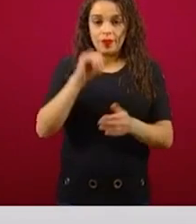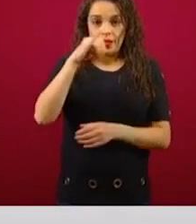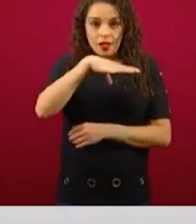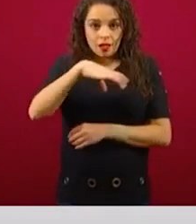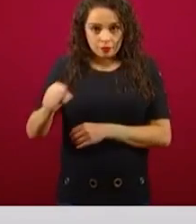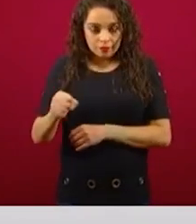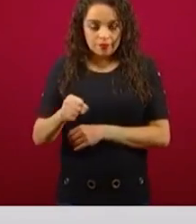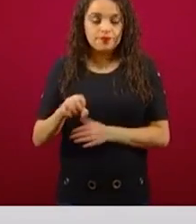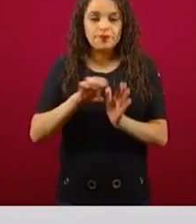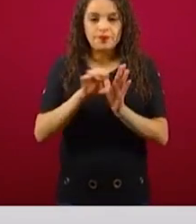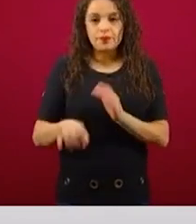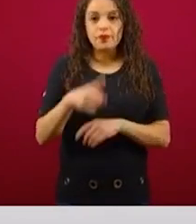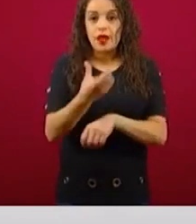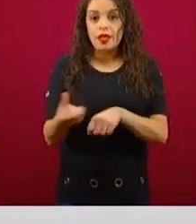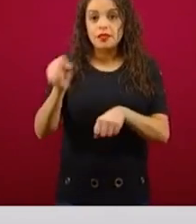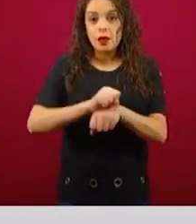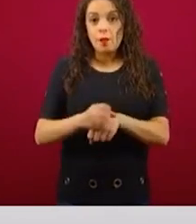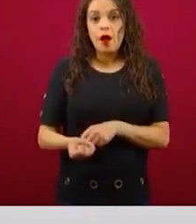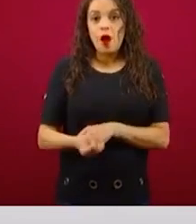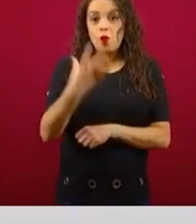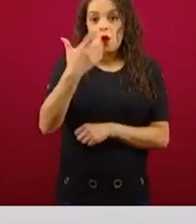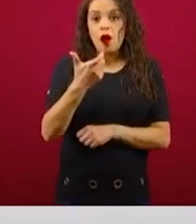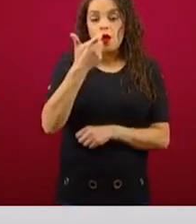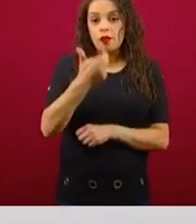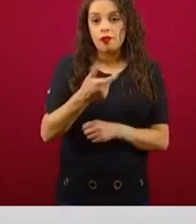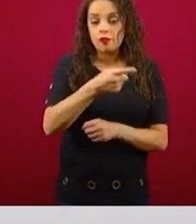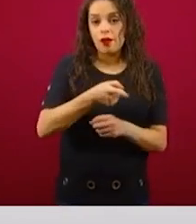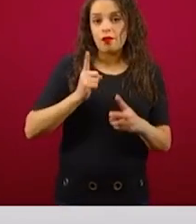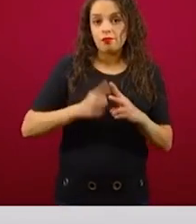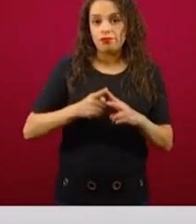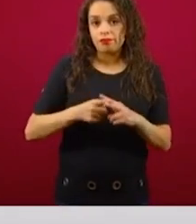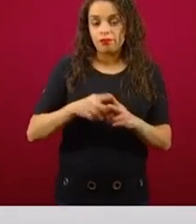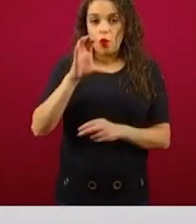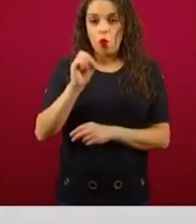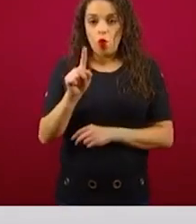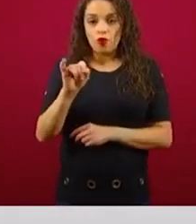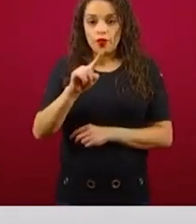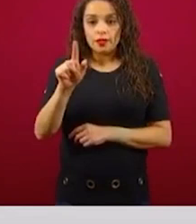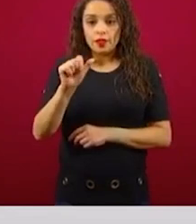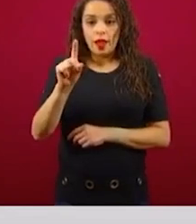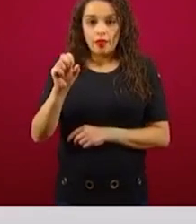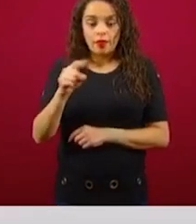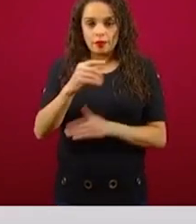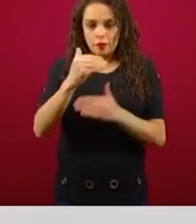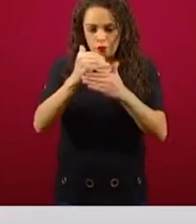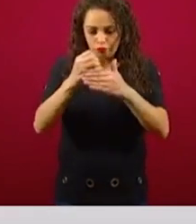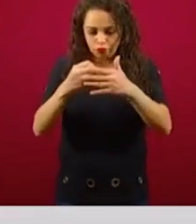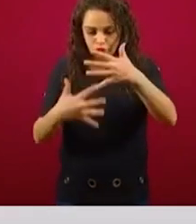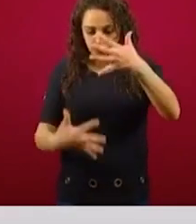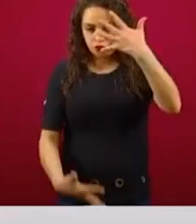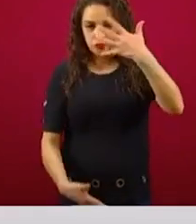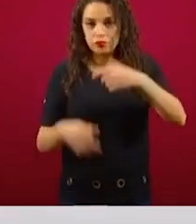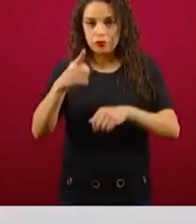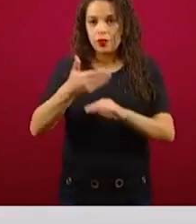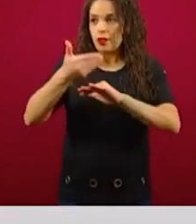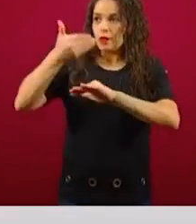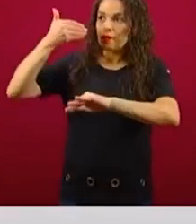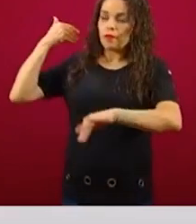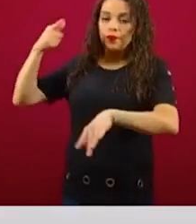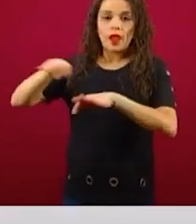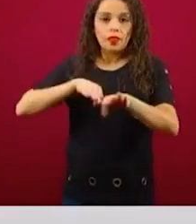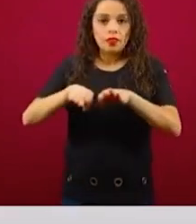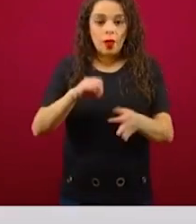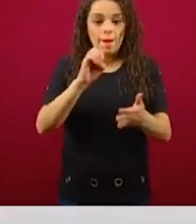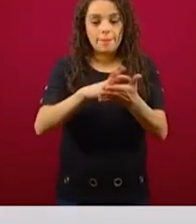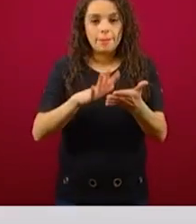semanas cotizadas, donde en esas semanas cotizadas podemos encontrar la historia laboral del trabajador, el salario registrado y